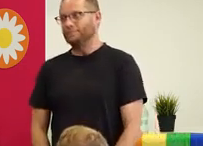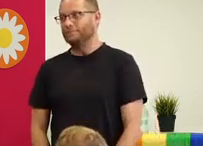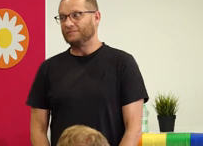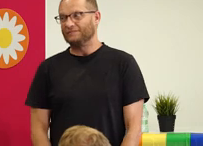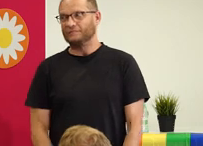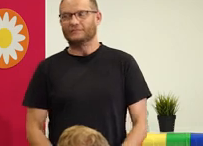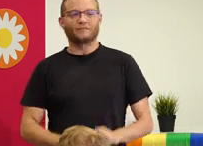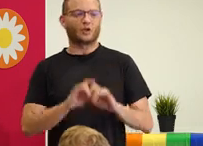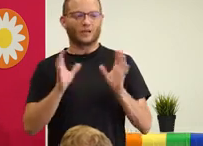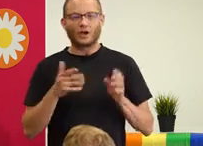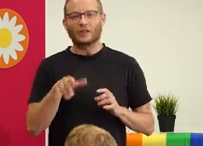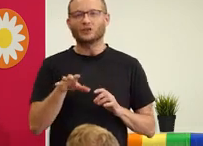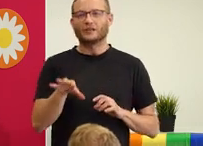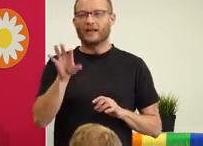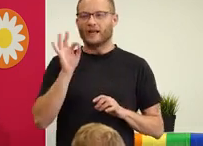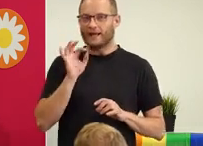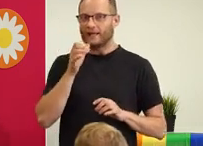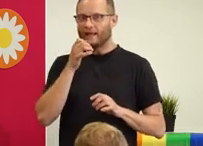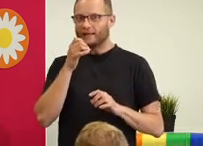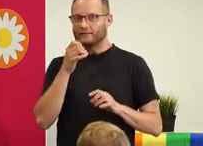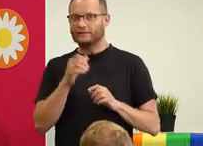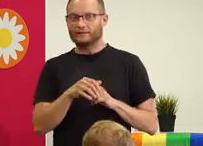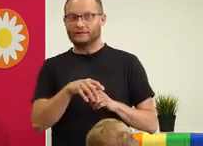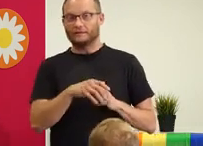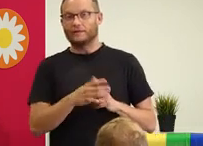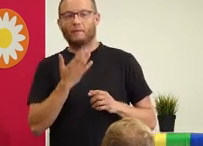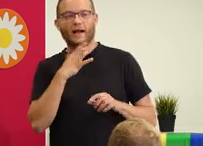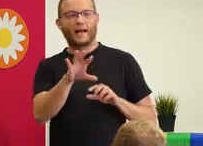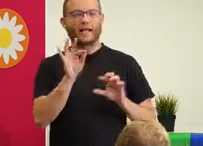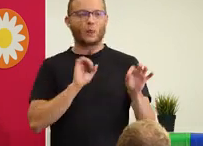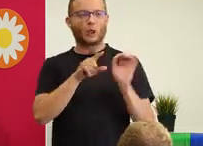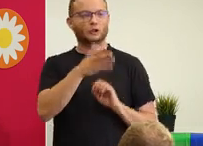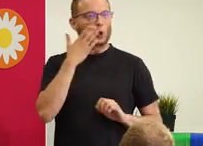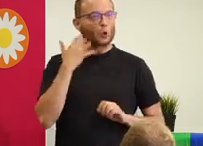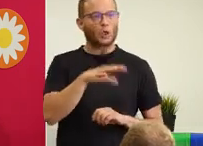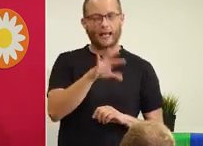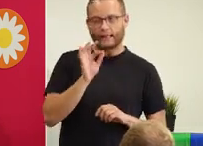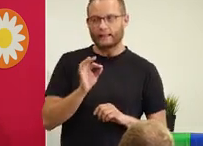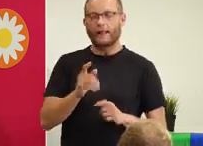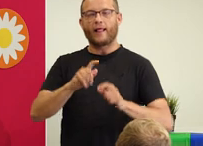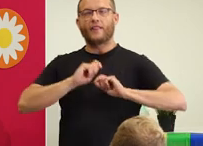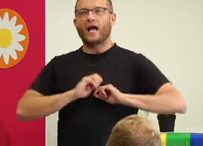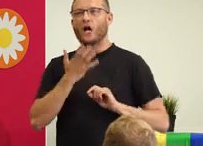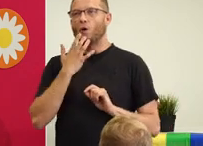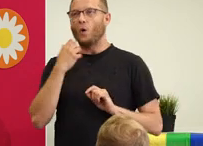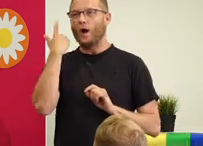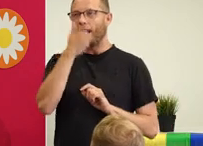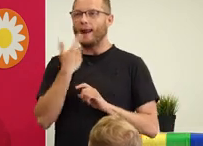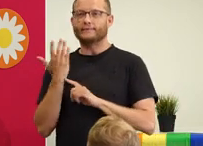claro, eligen estos trozos, vale, que, vale, esto es orgullo, nos da una cara